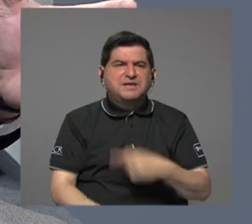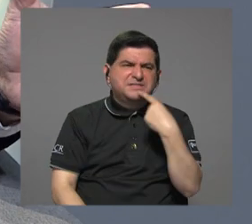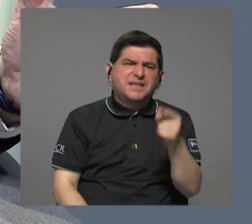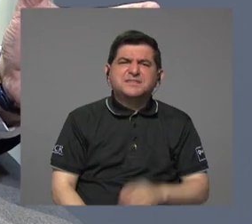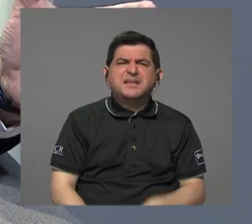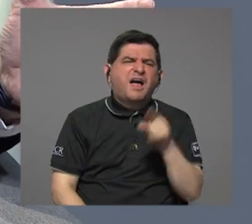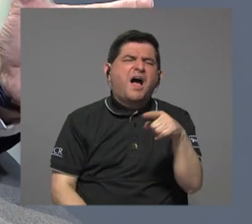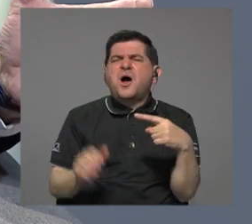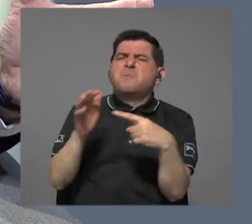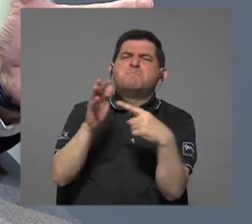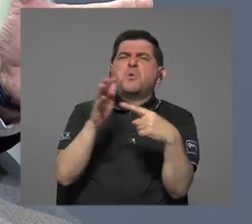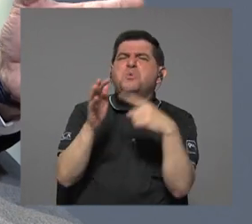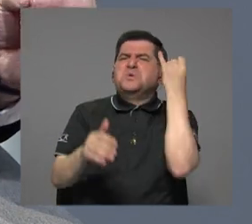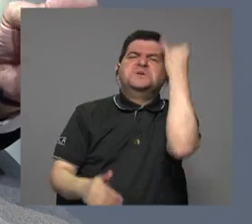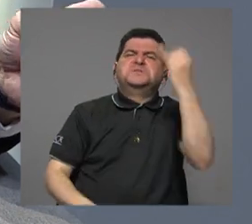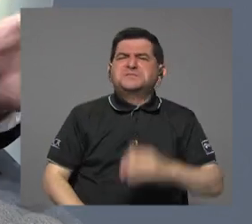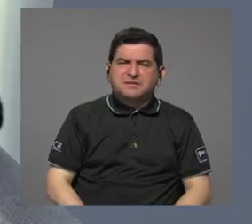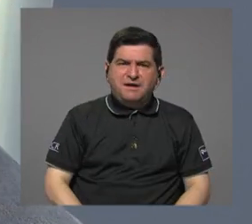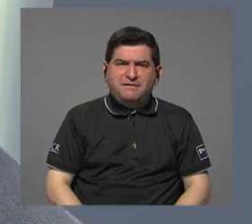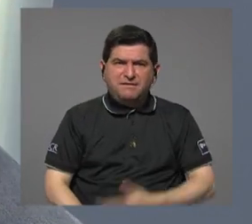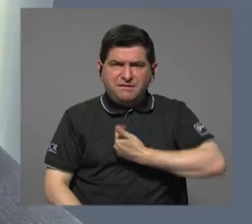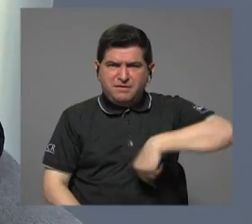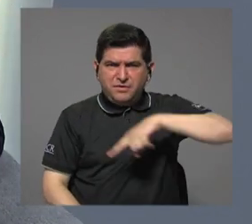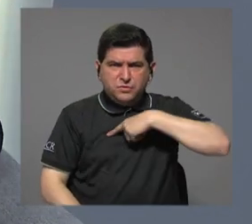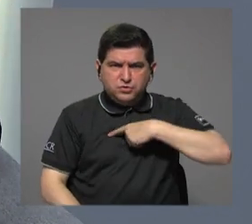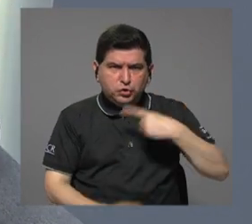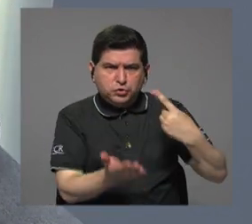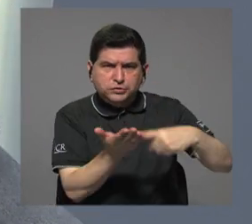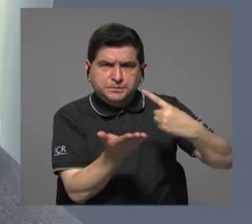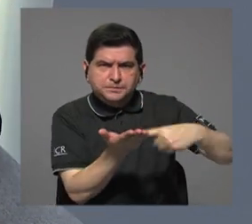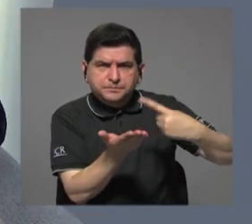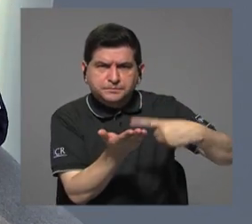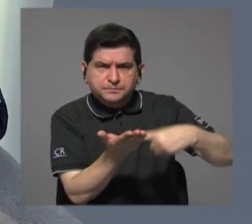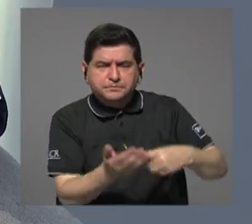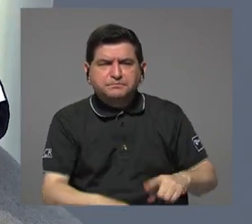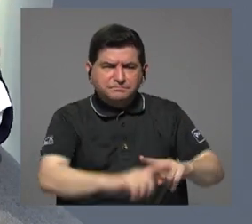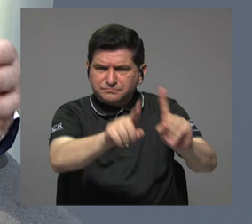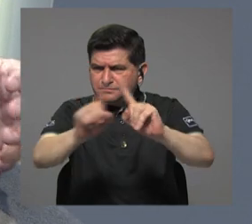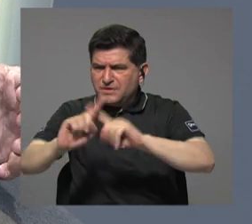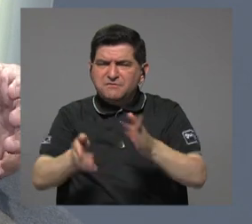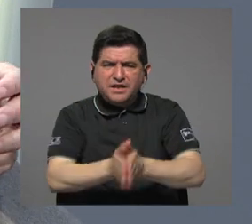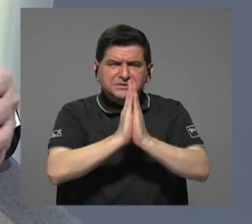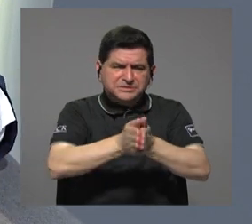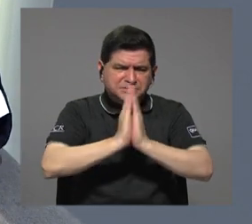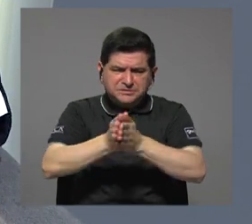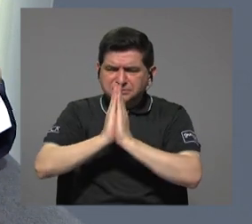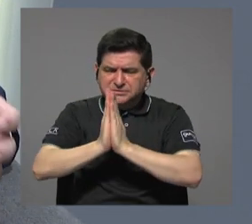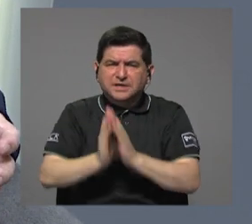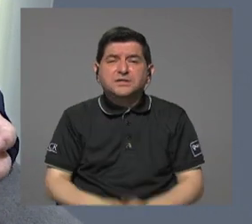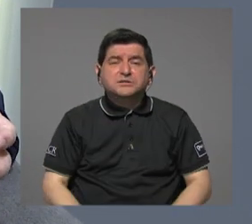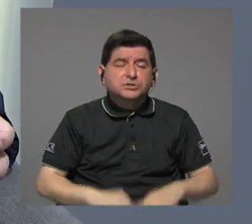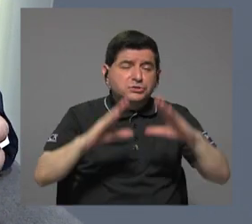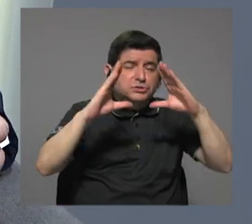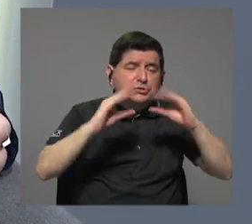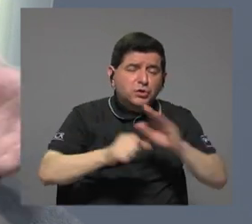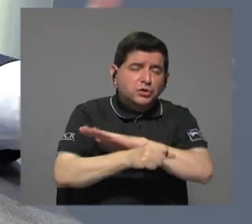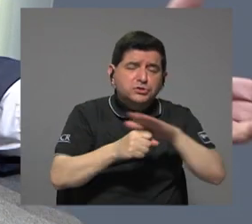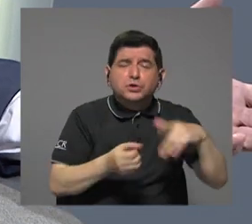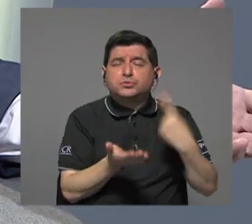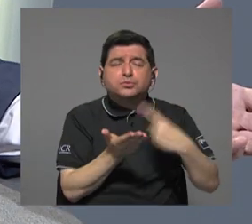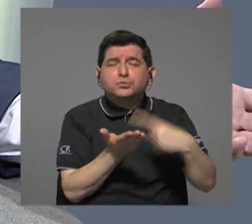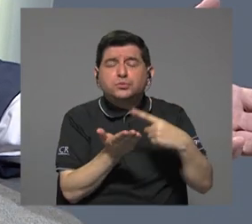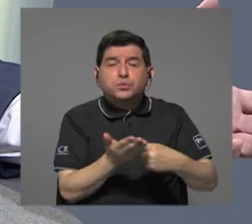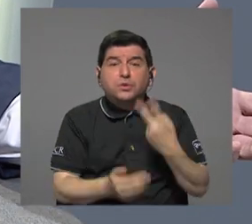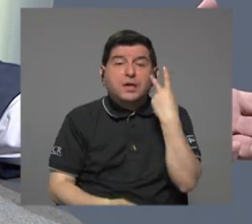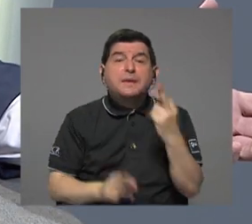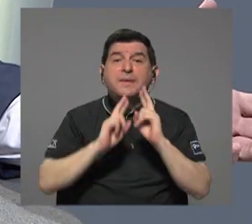que era populista porque pusimos sobre la mesa una gran cantidad de emociones pasamos noches completas debatiendo y vea el